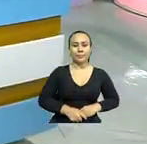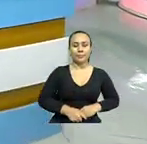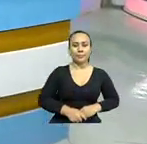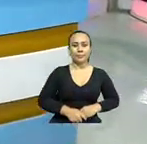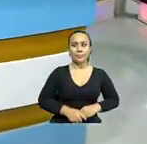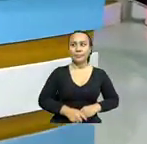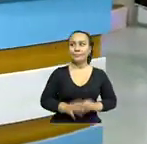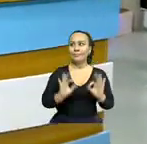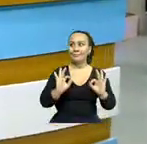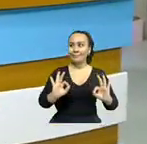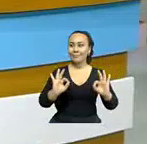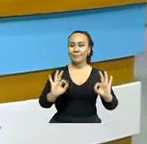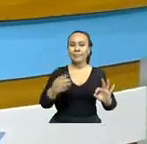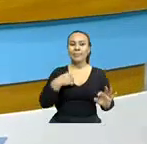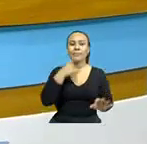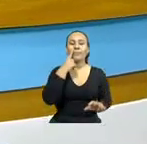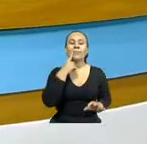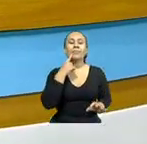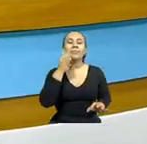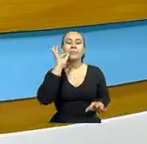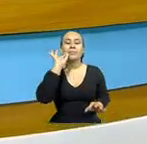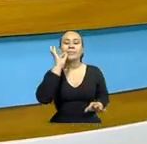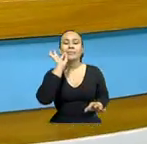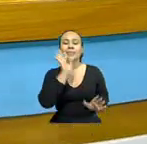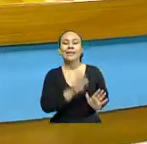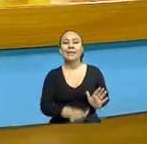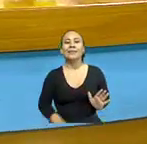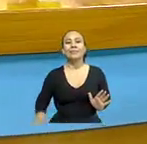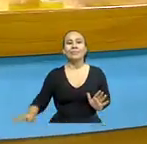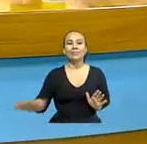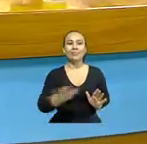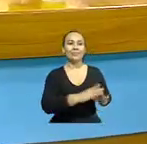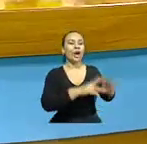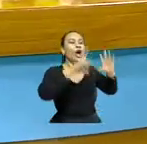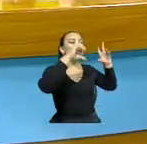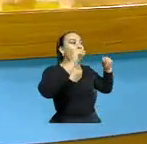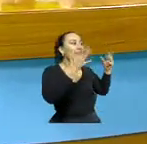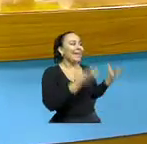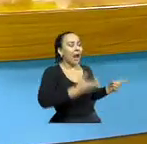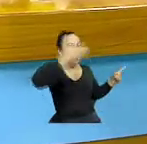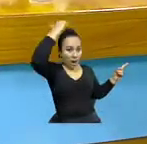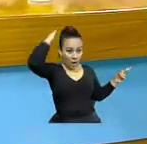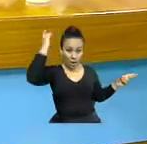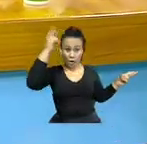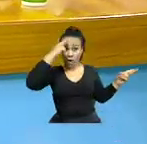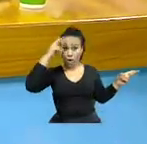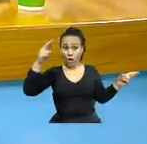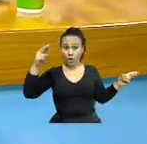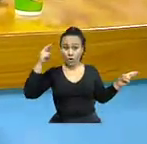Bueno, Dios me libre. Dios, no los quiero ver por aquí, Arévalo,